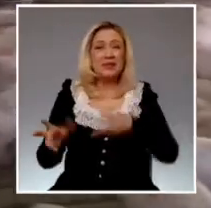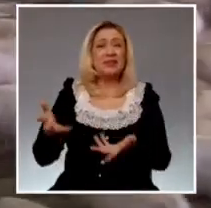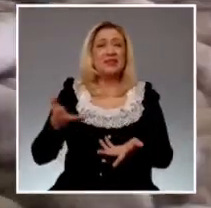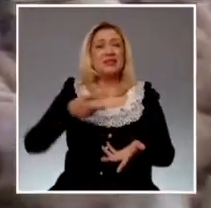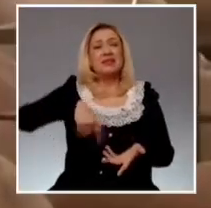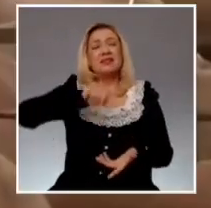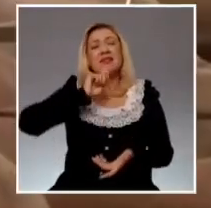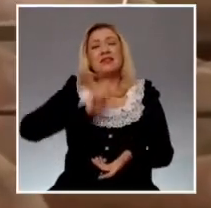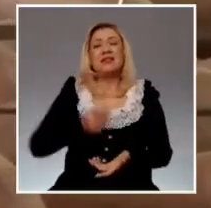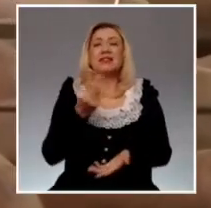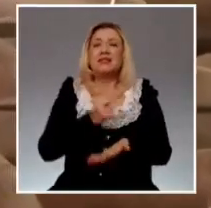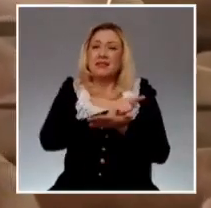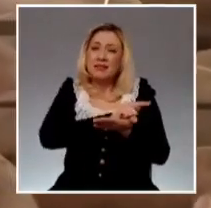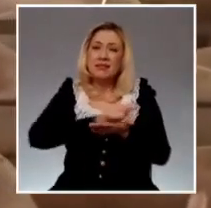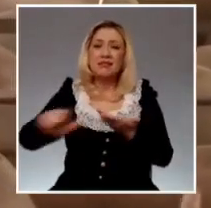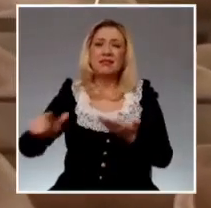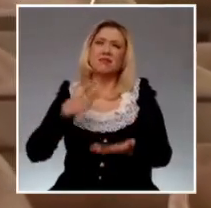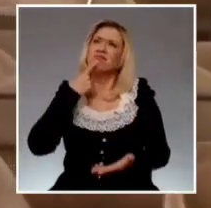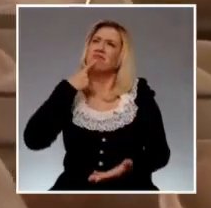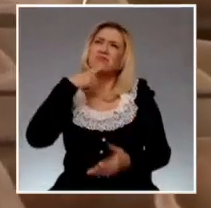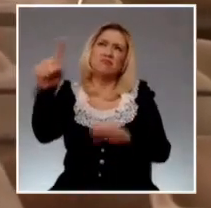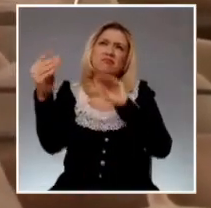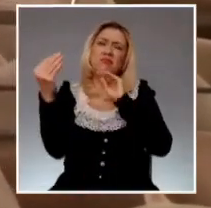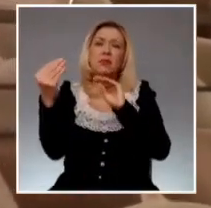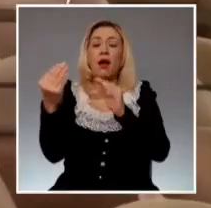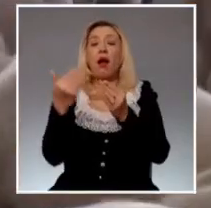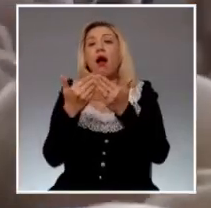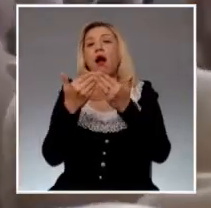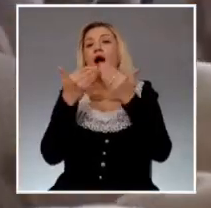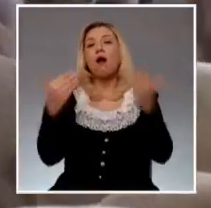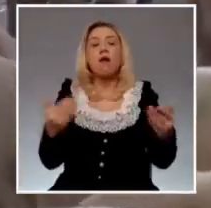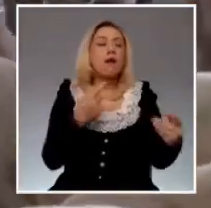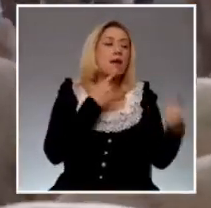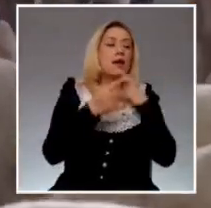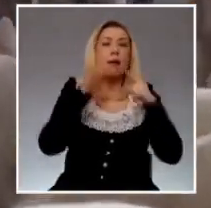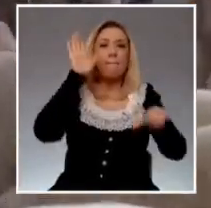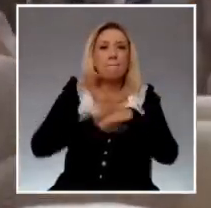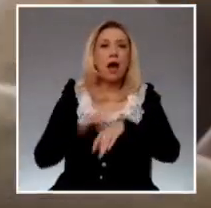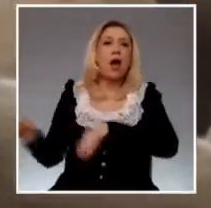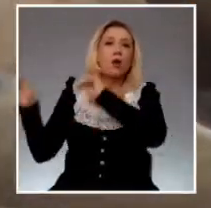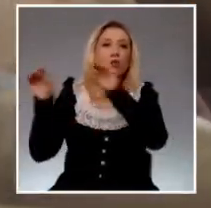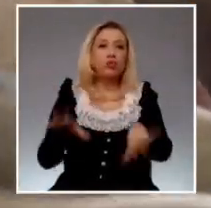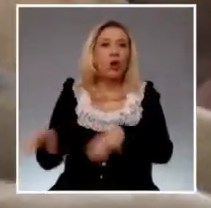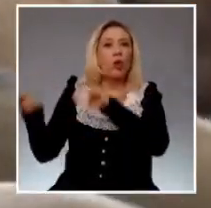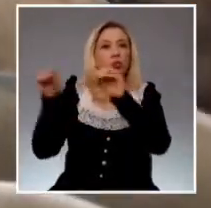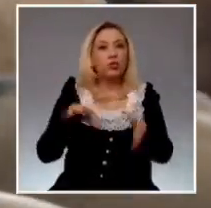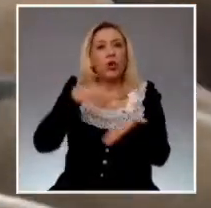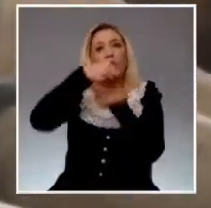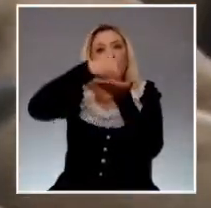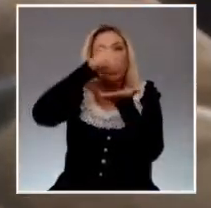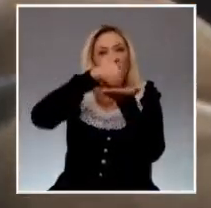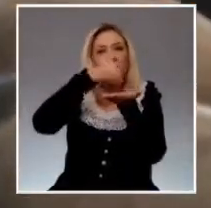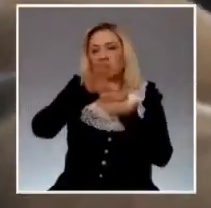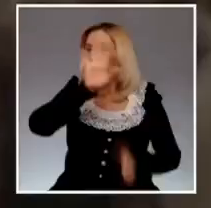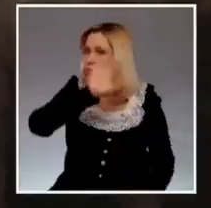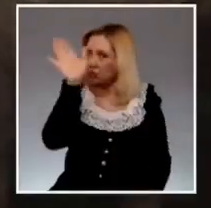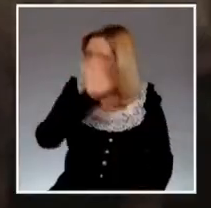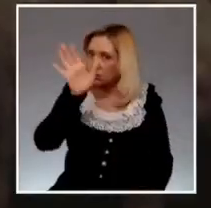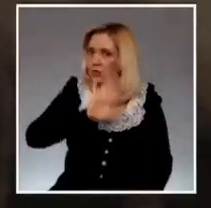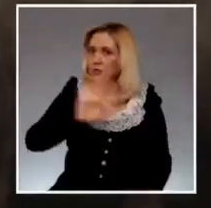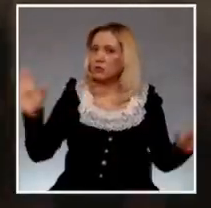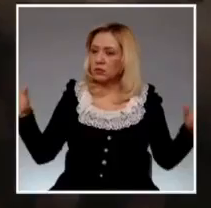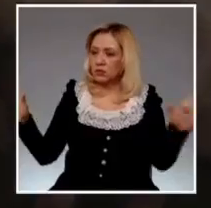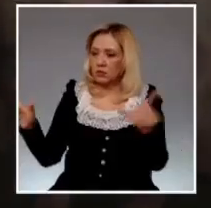lo que las autoridades deberán verificar que no ingrese más ganado porcino, pues la operación de la granja puede generar daños irreparables a